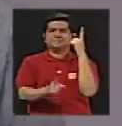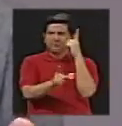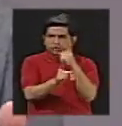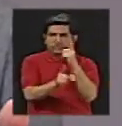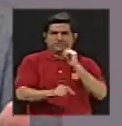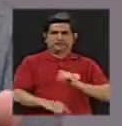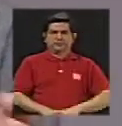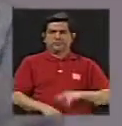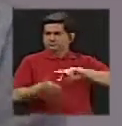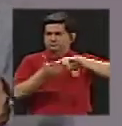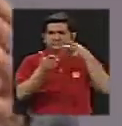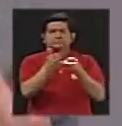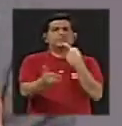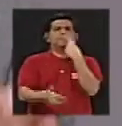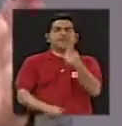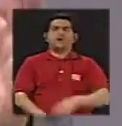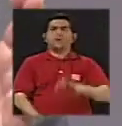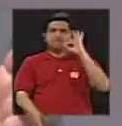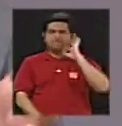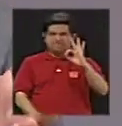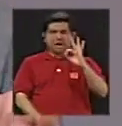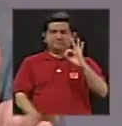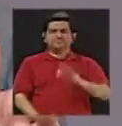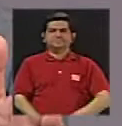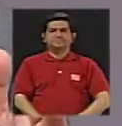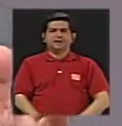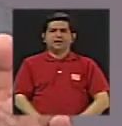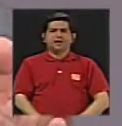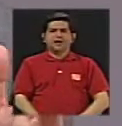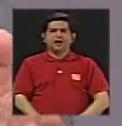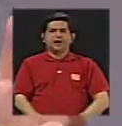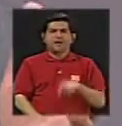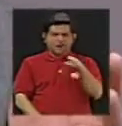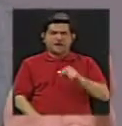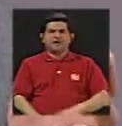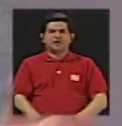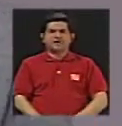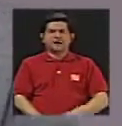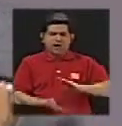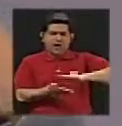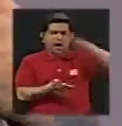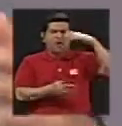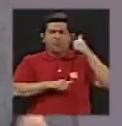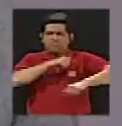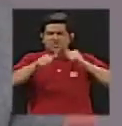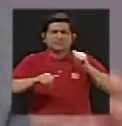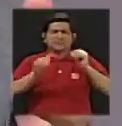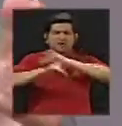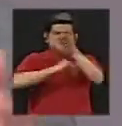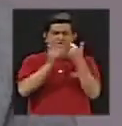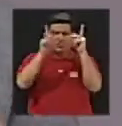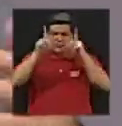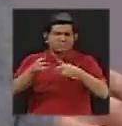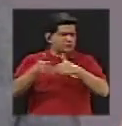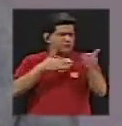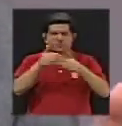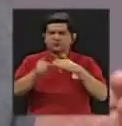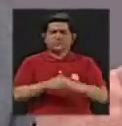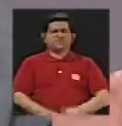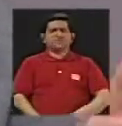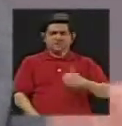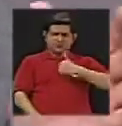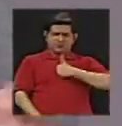en el sentido de que dijo, bueno, hay que aumentar los esfuerzos para que toda la gente, independientemente si votó por él o